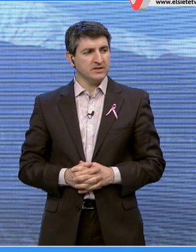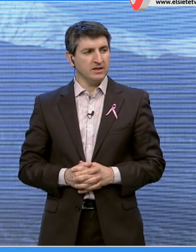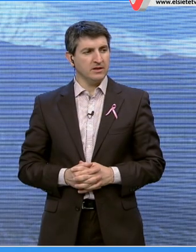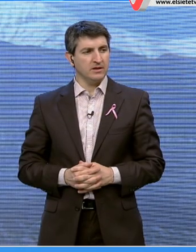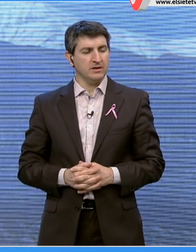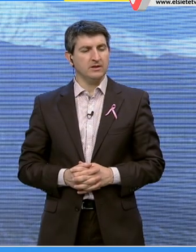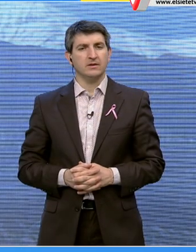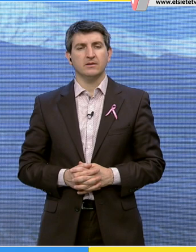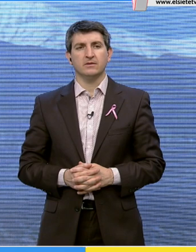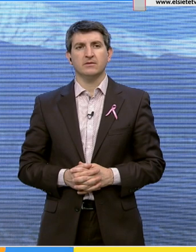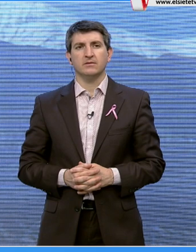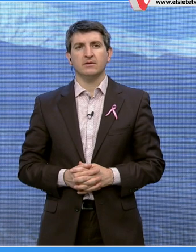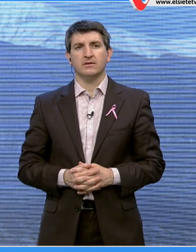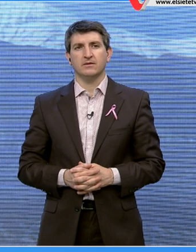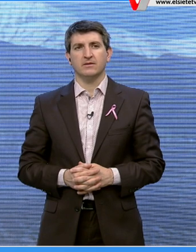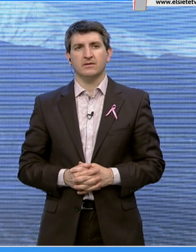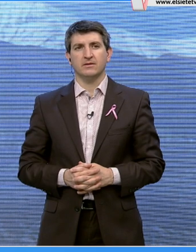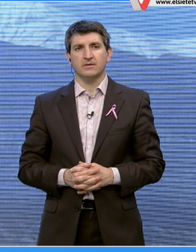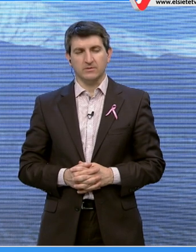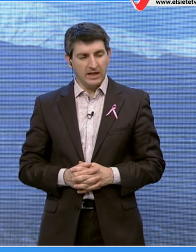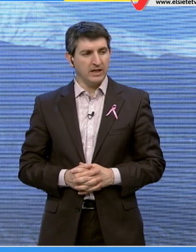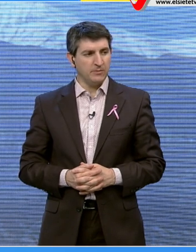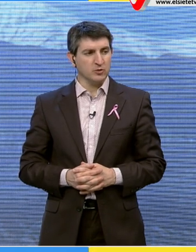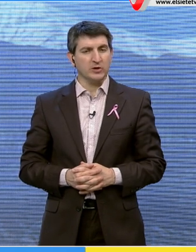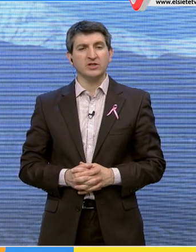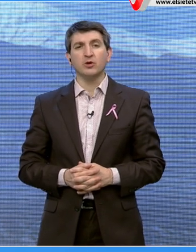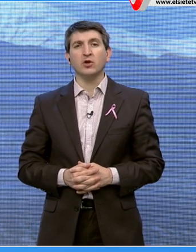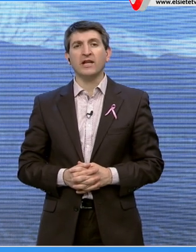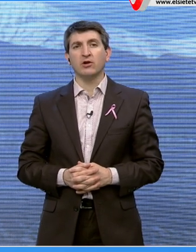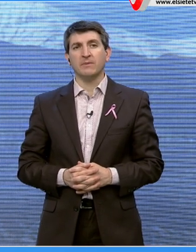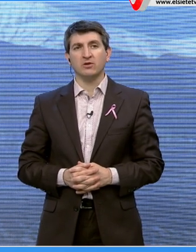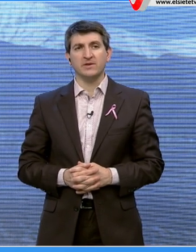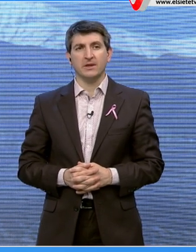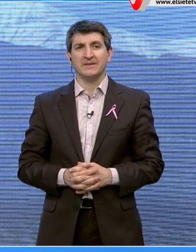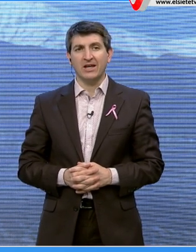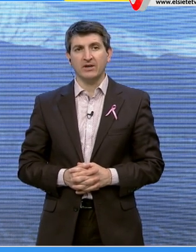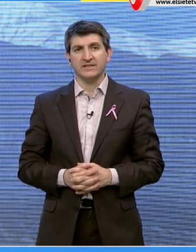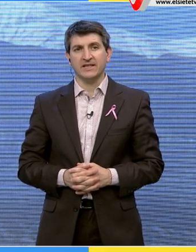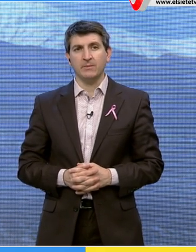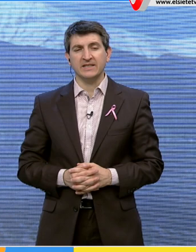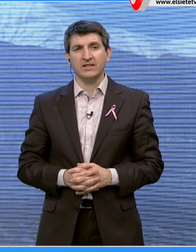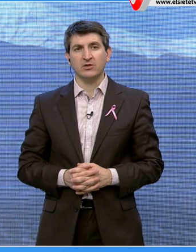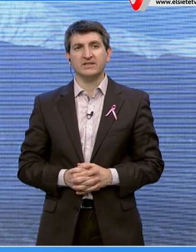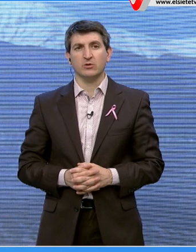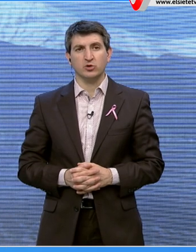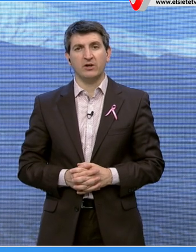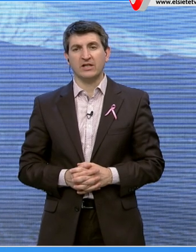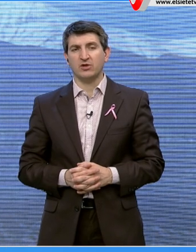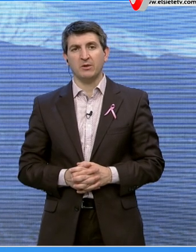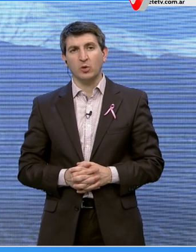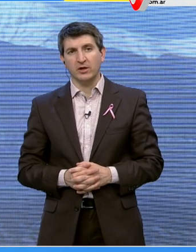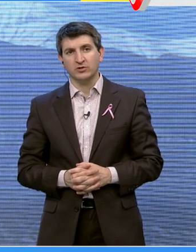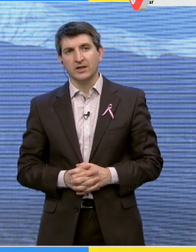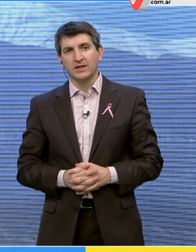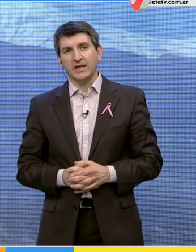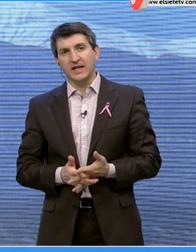Justo a la mente a Néstor bueno la voy a trasladar si te parece Dale dale por supuesto si tomo nota de lo que pasó el fin se habrá pasado en cancha de gimnasia en donde se cruzaron en